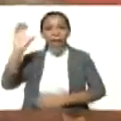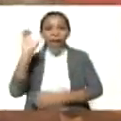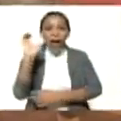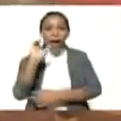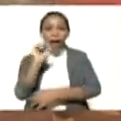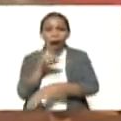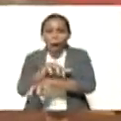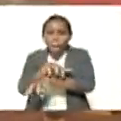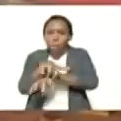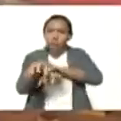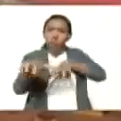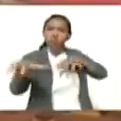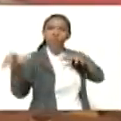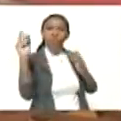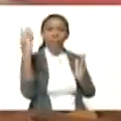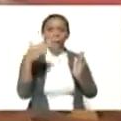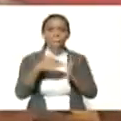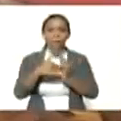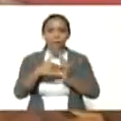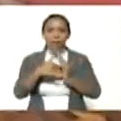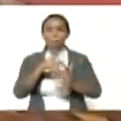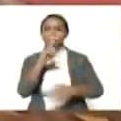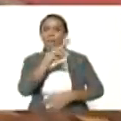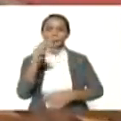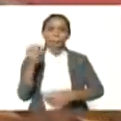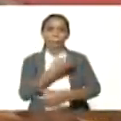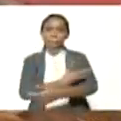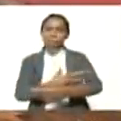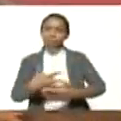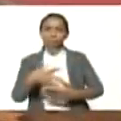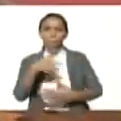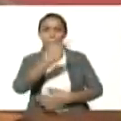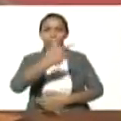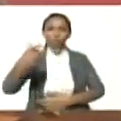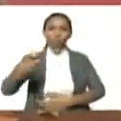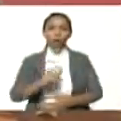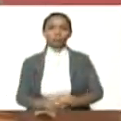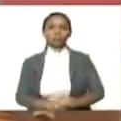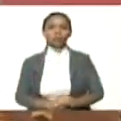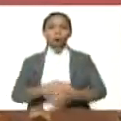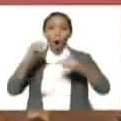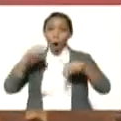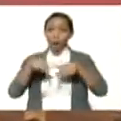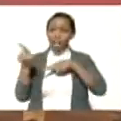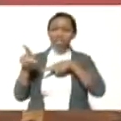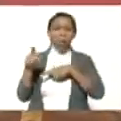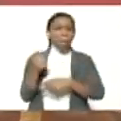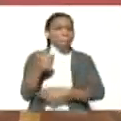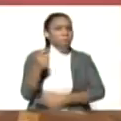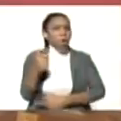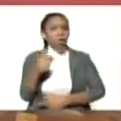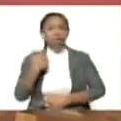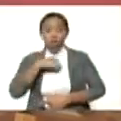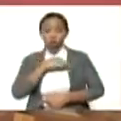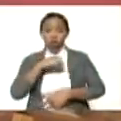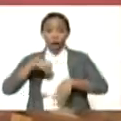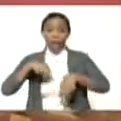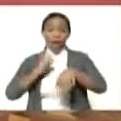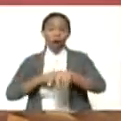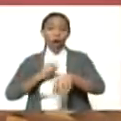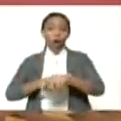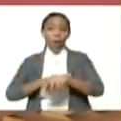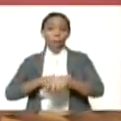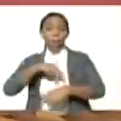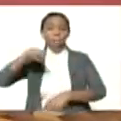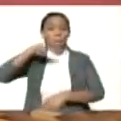se llenó con 10.000, 15.000, 20.000 personas. Hoy eso no es nada. Si convocáramos esta hora mañana para la